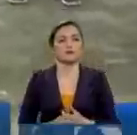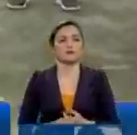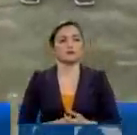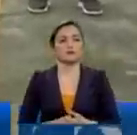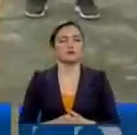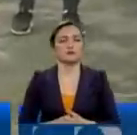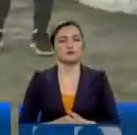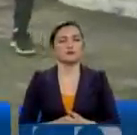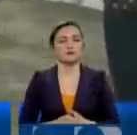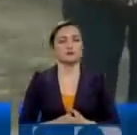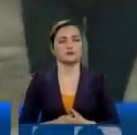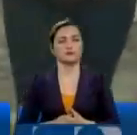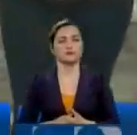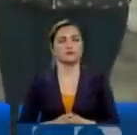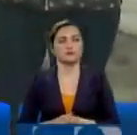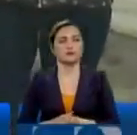vecinos.